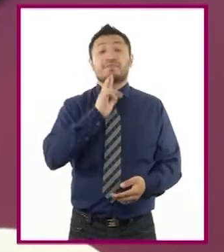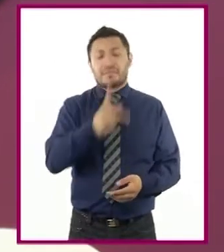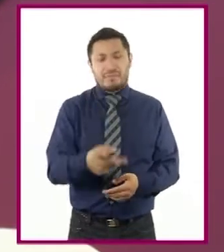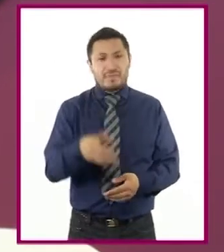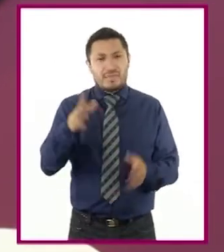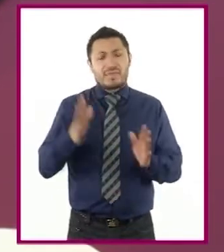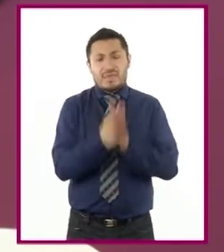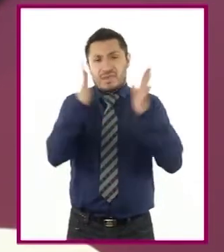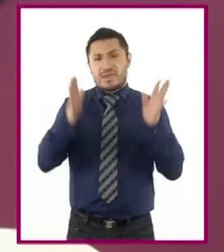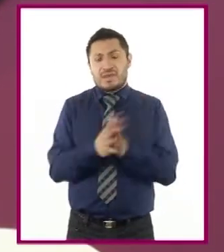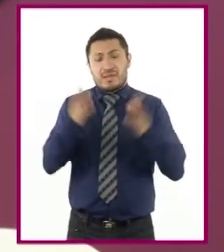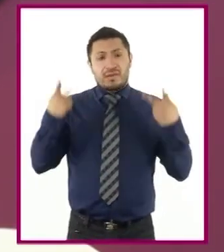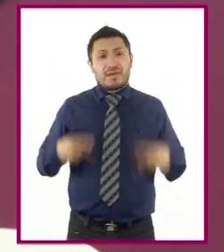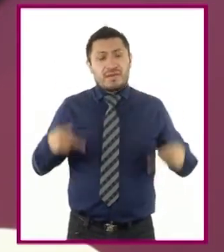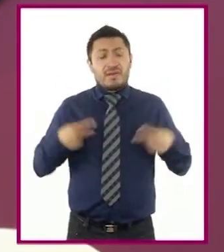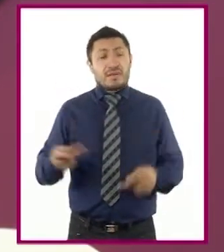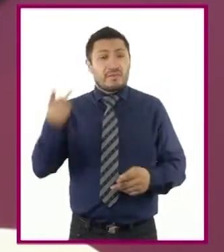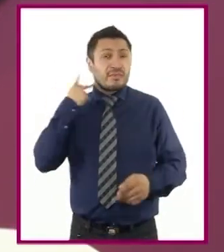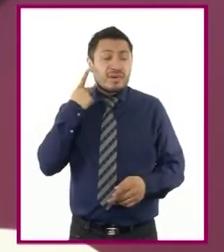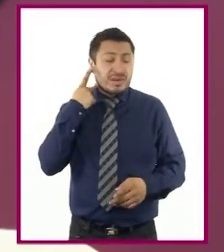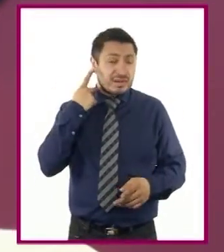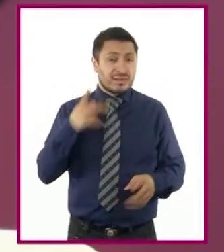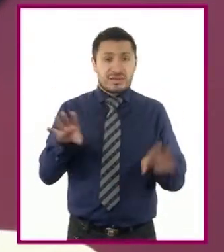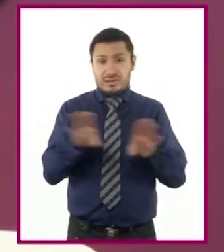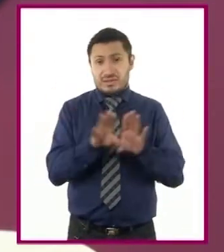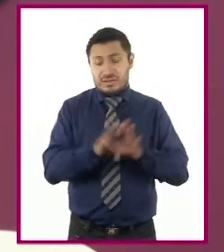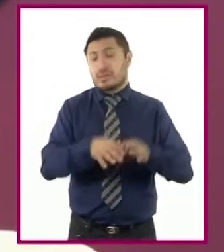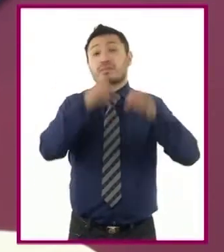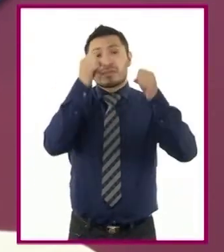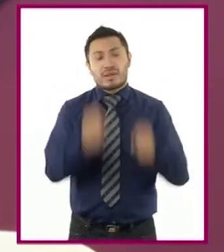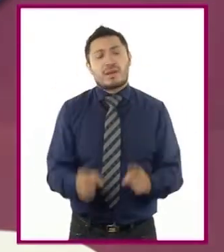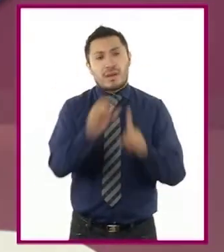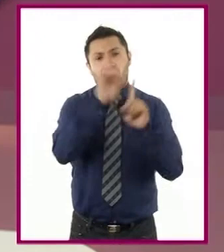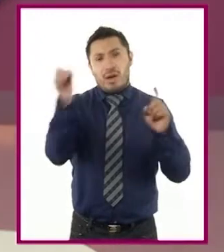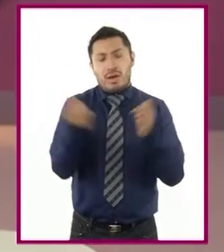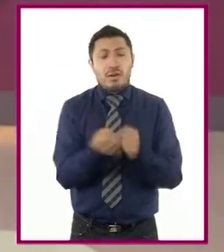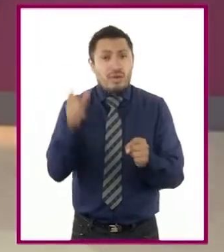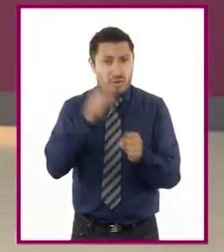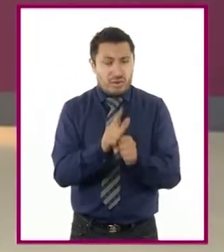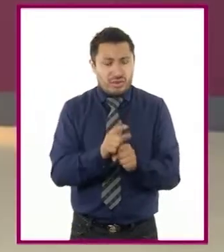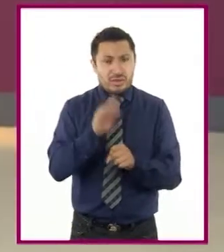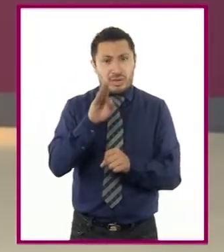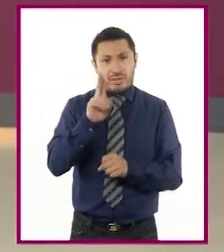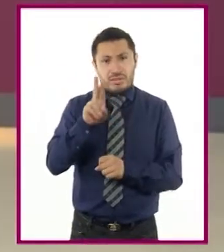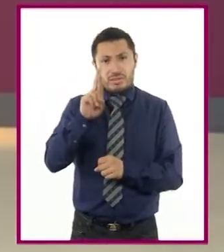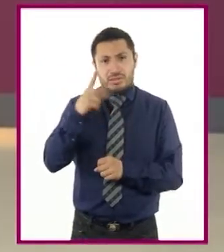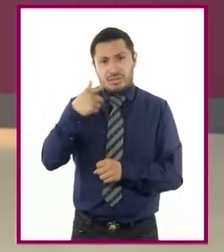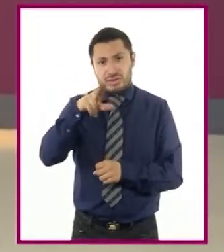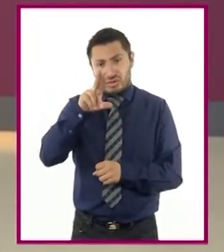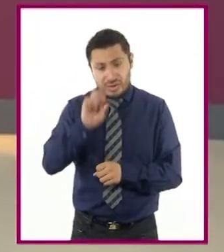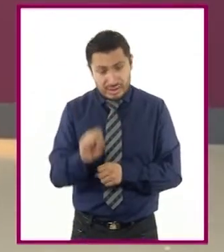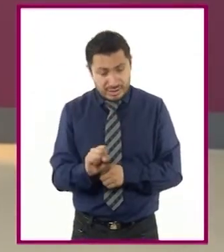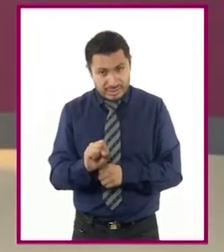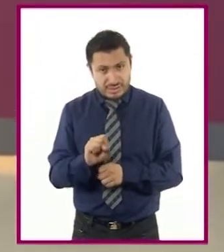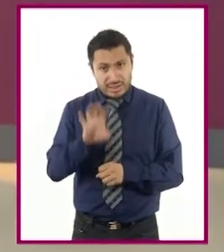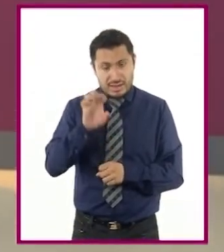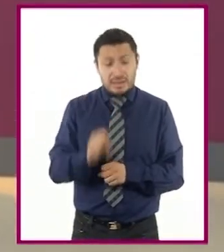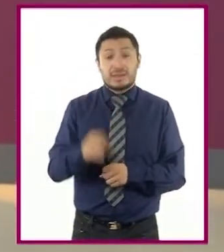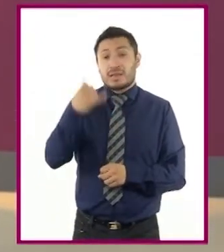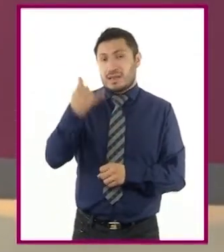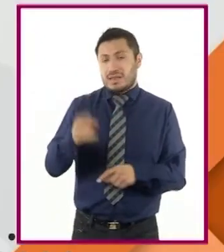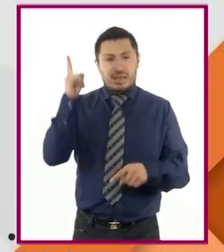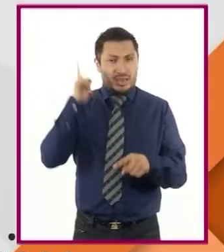política dentro de límites tales como la garantía del orden social burgués y la evitación del riesgo de su